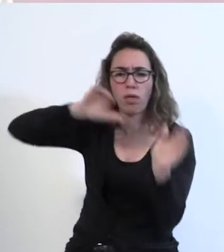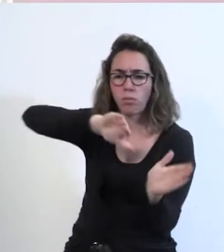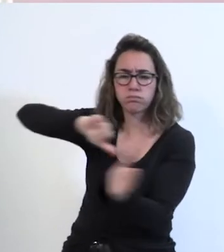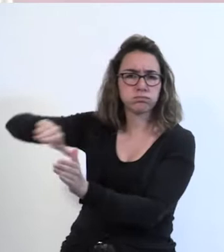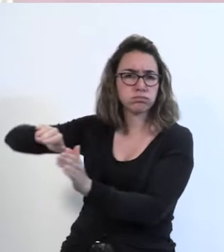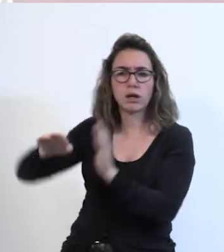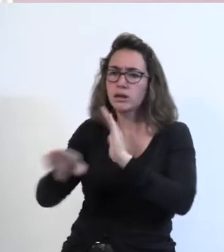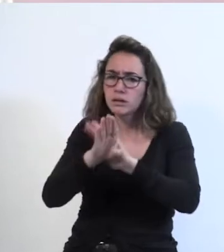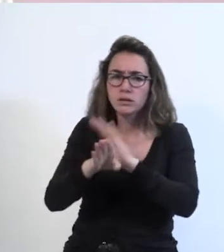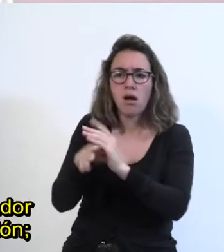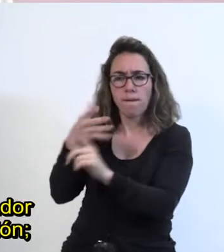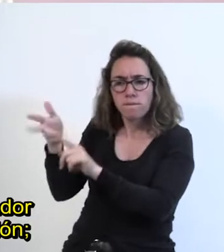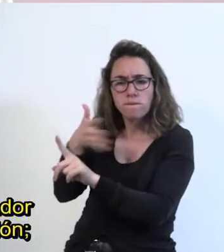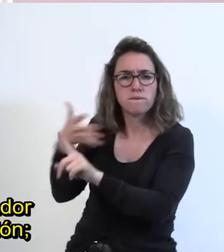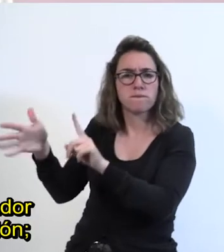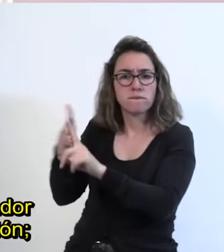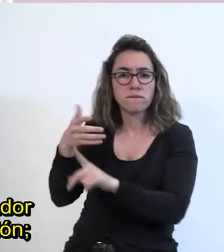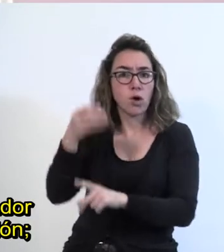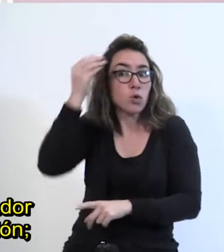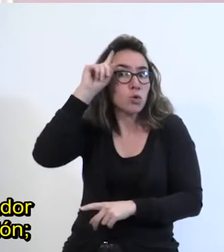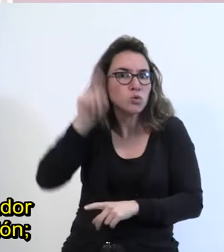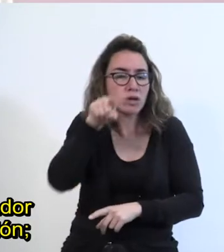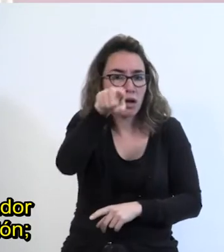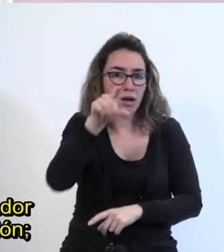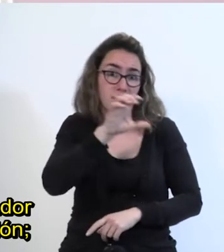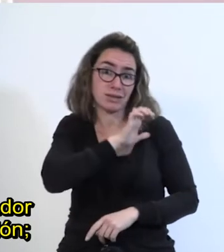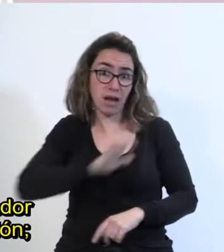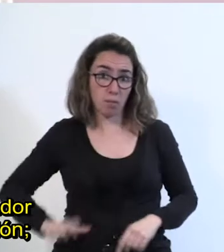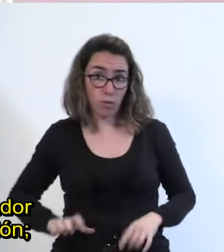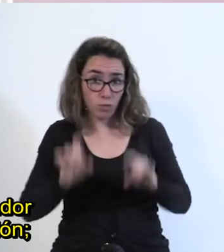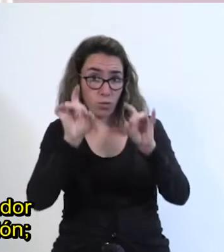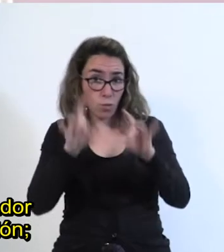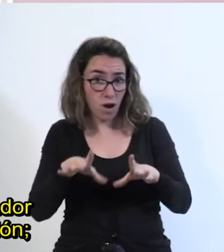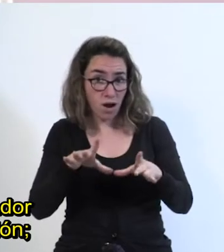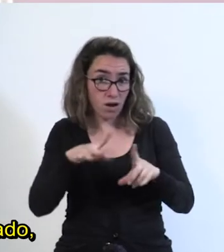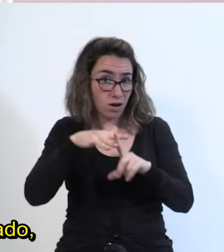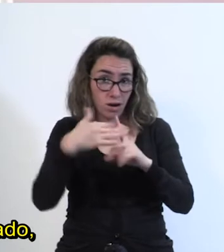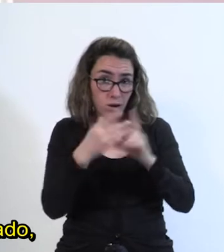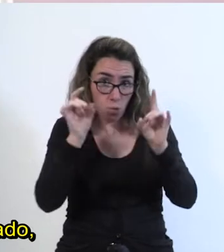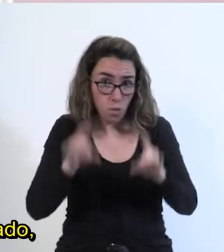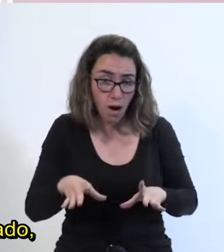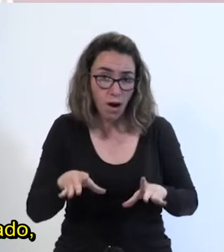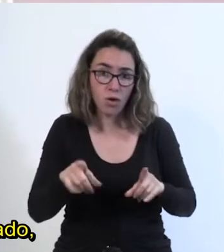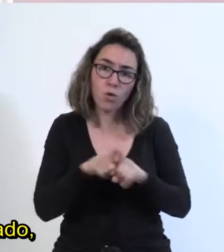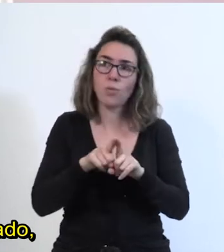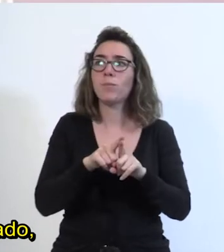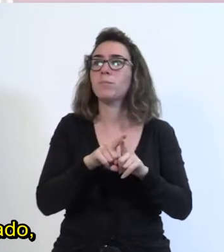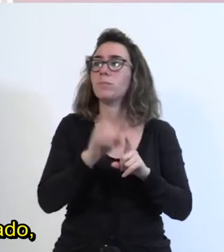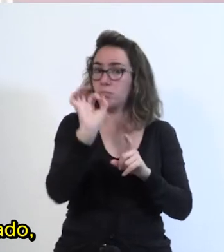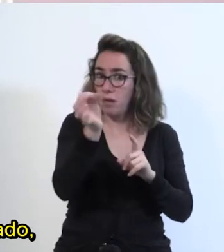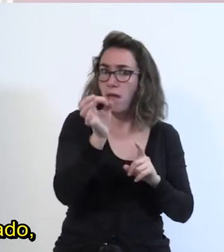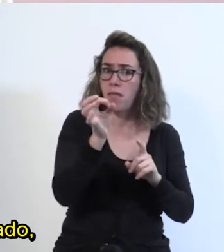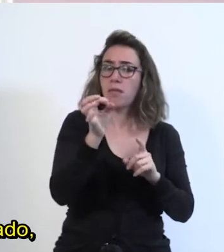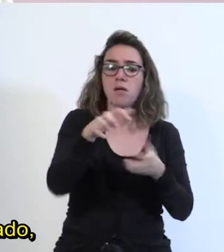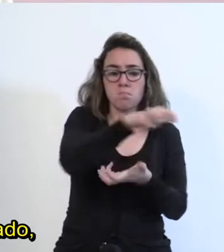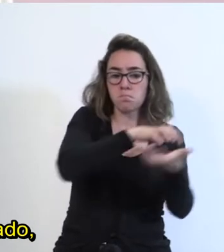diferentes tipos de violencias. No sé si en ese sentido en El Salvador también habéis sufrido esa sensación, ¿no? La de que, en cierto modo,